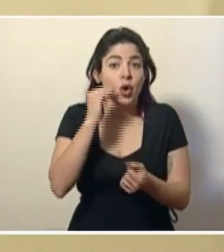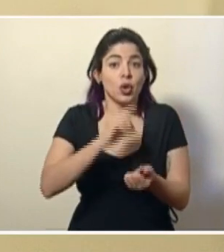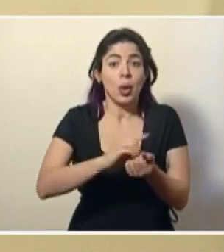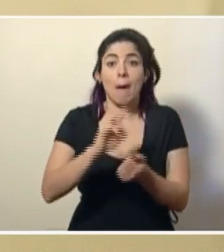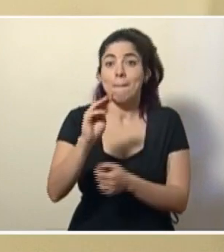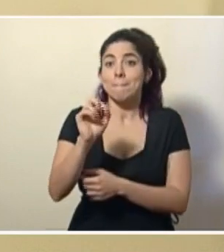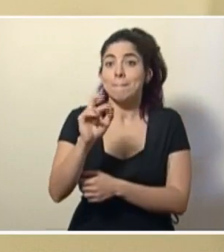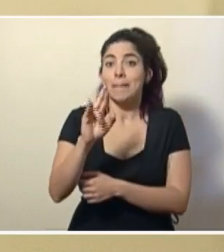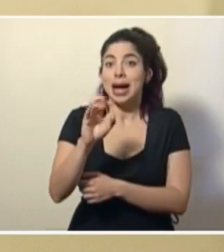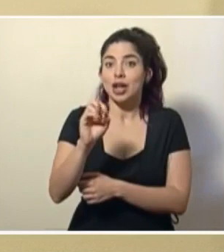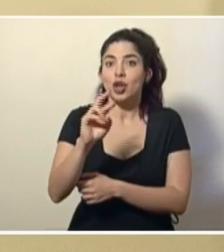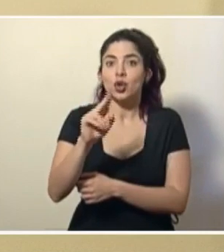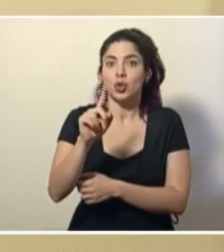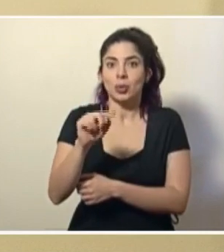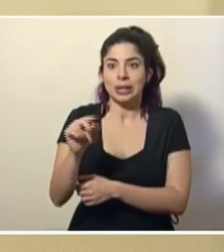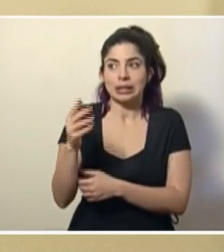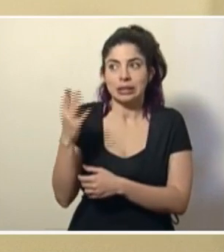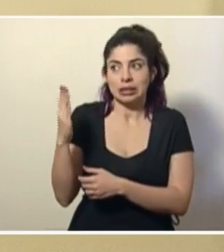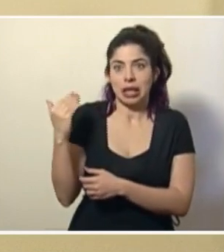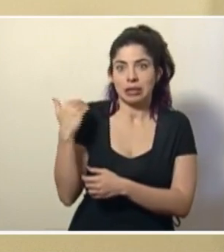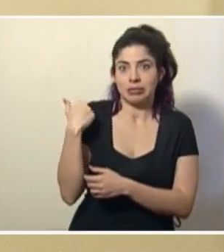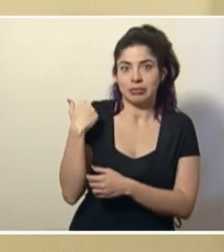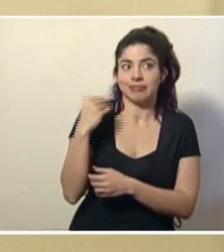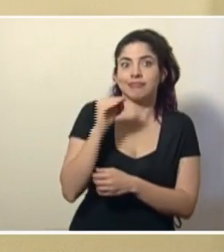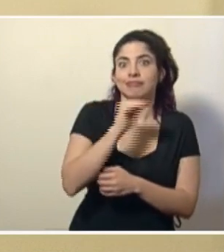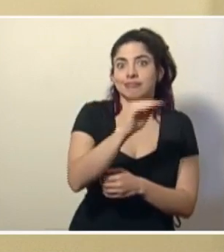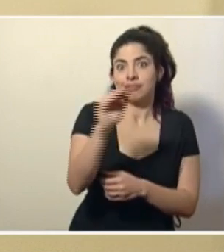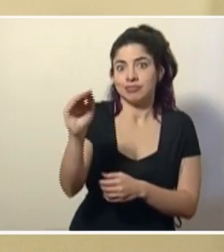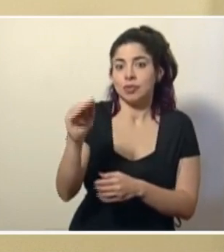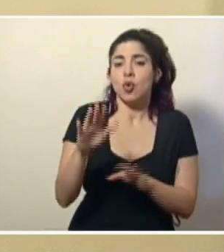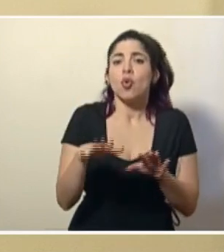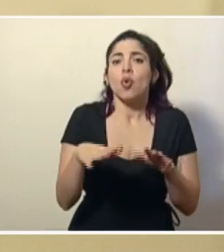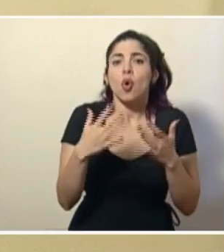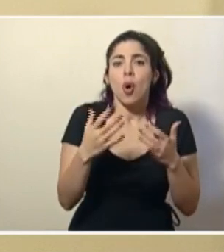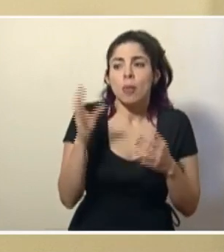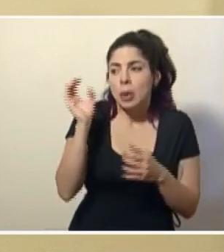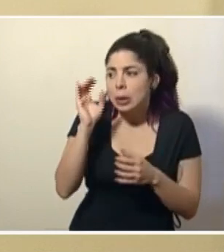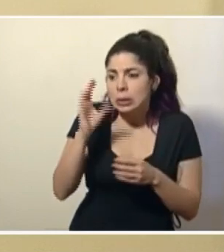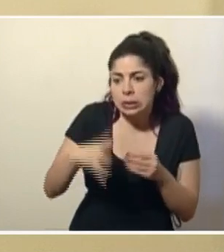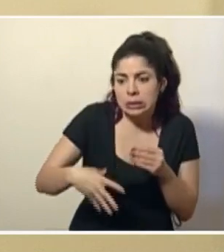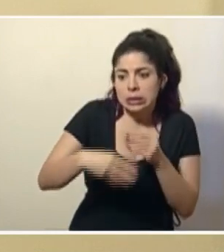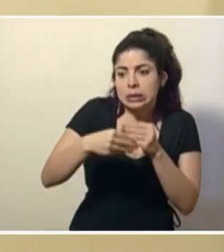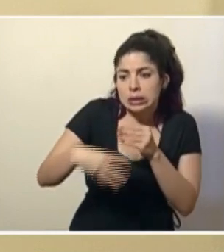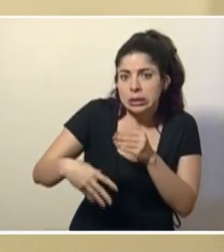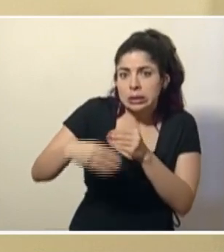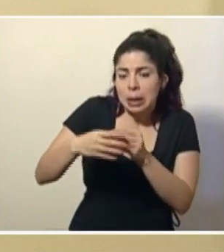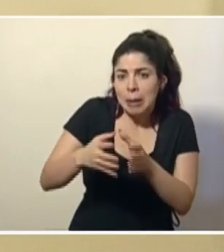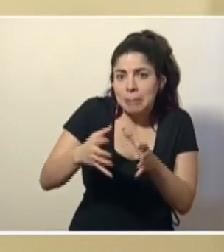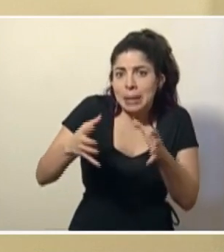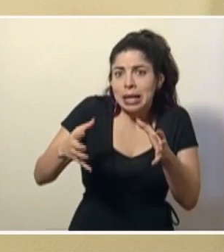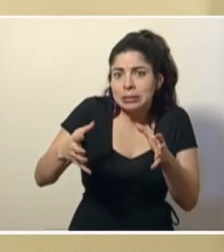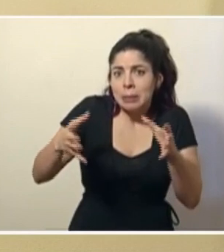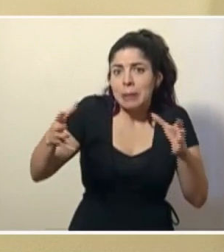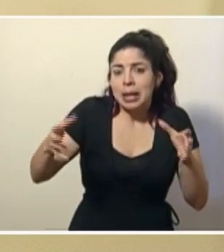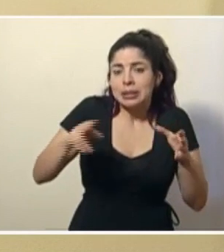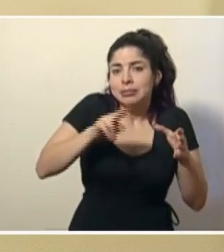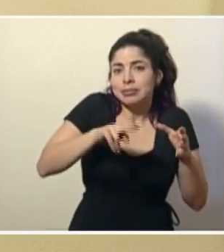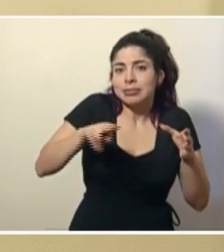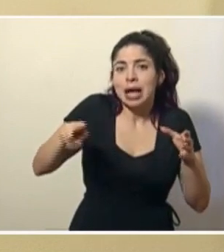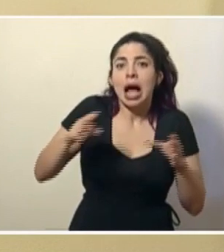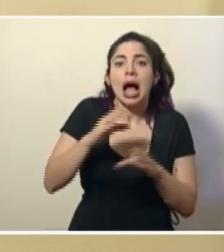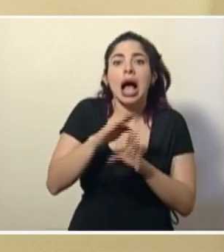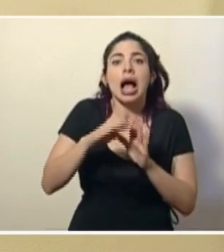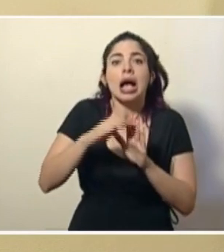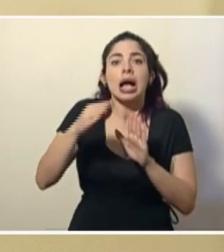doctor Mario Ruiz ya nos informó a todo el país cómo se está ampliando aún más la disponibilidad de camas